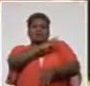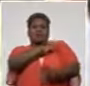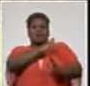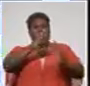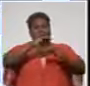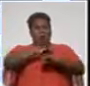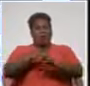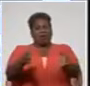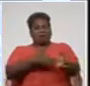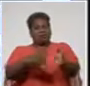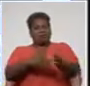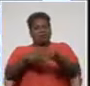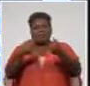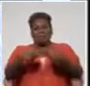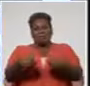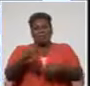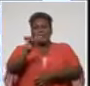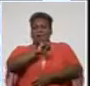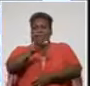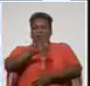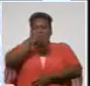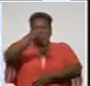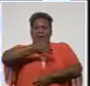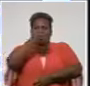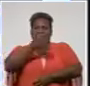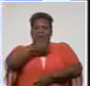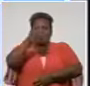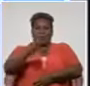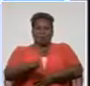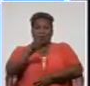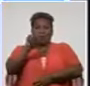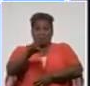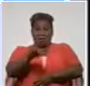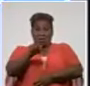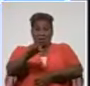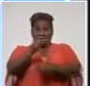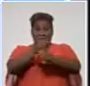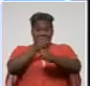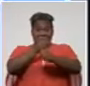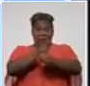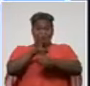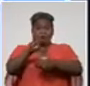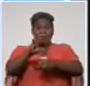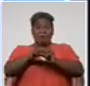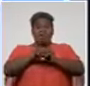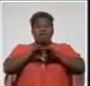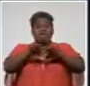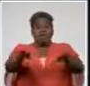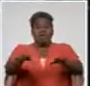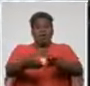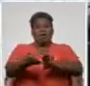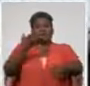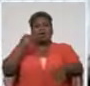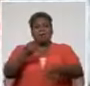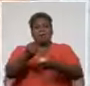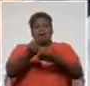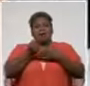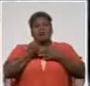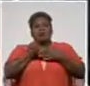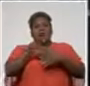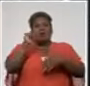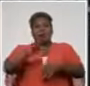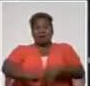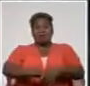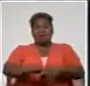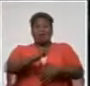otro de los propósitos de esta campaña de comunicación que tiene como eslogan "Viraliza lo que nos salva", un empeño que asume un